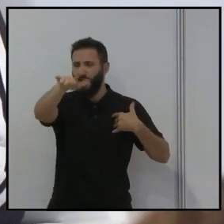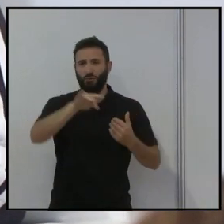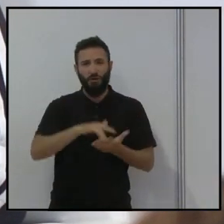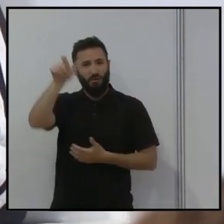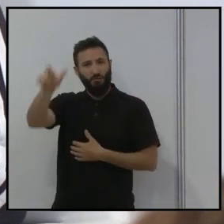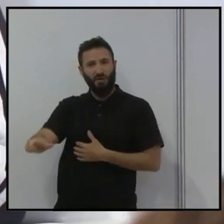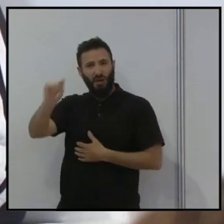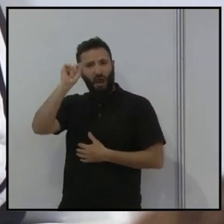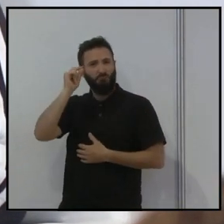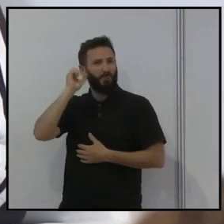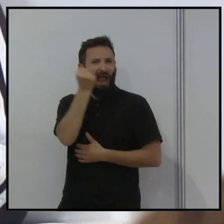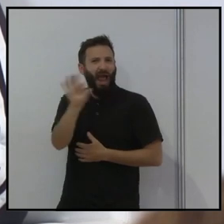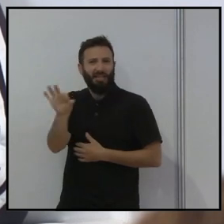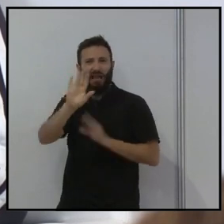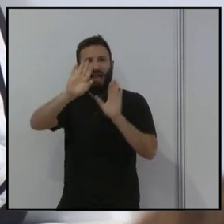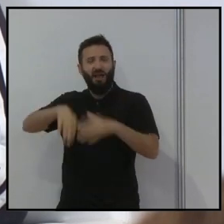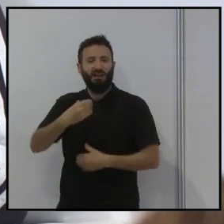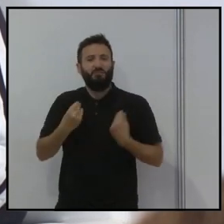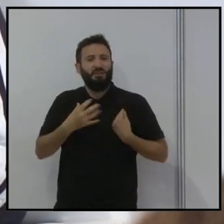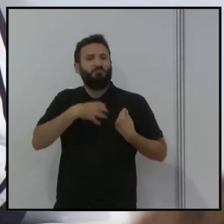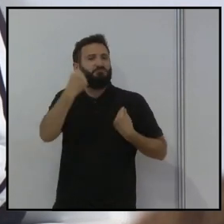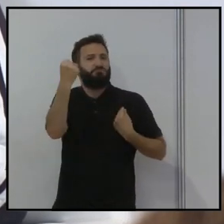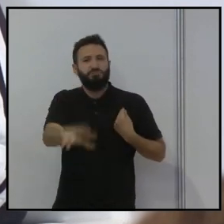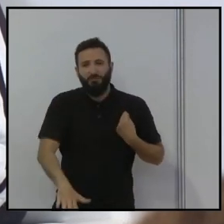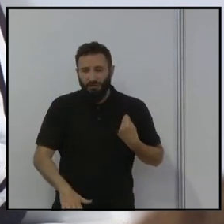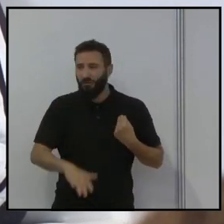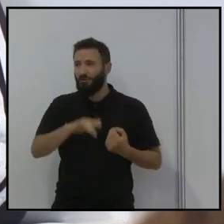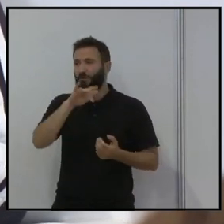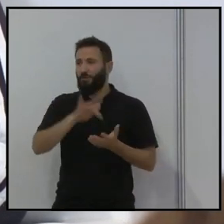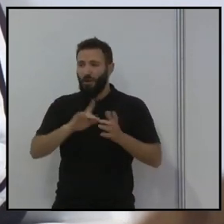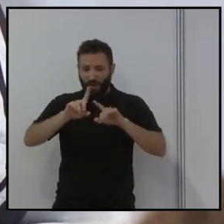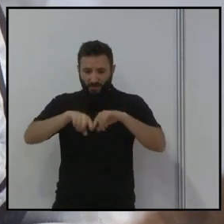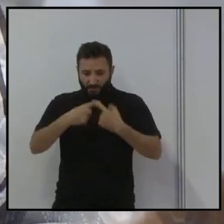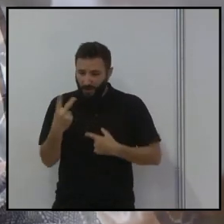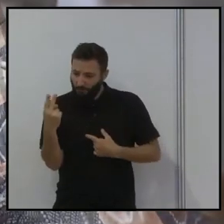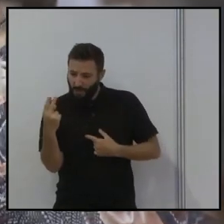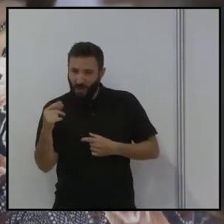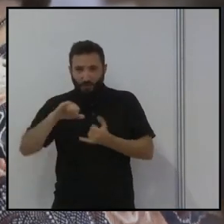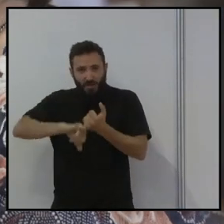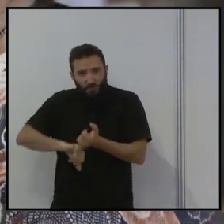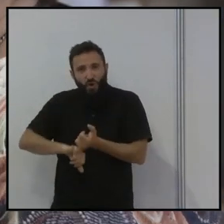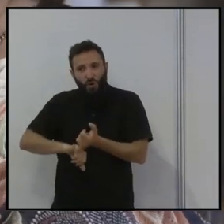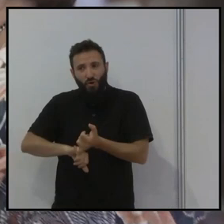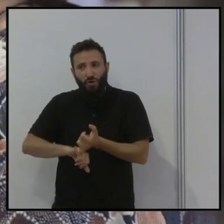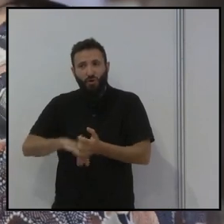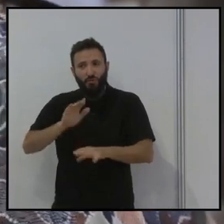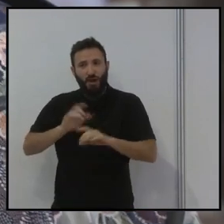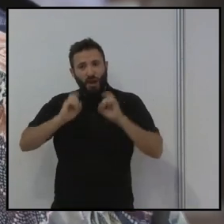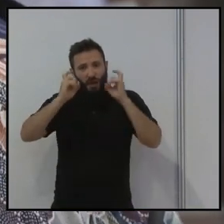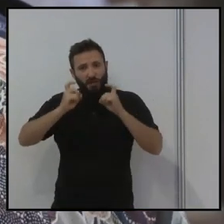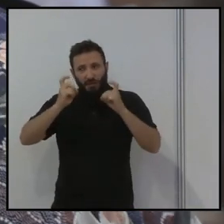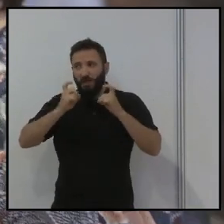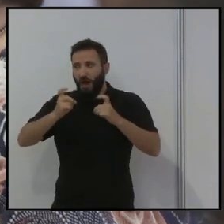acabó suicidando, y una familiar, vamos, de familia de matrimonio, para intentar darme